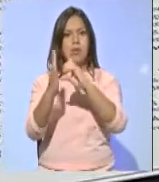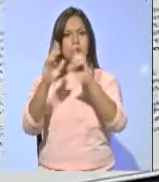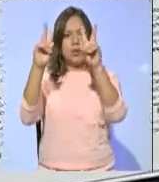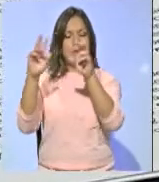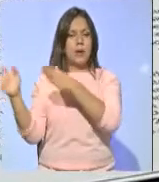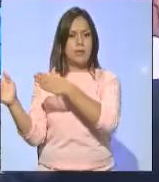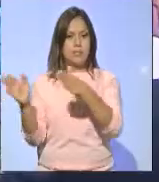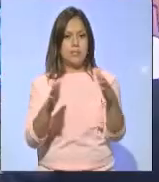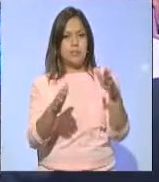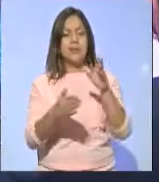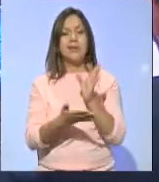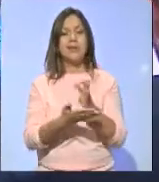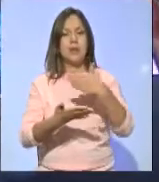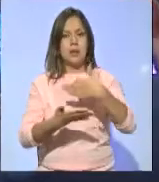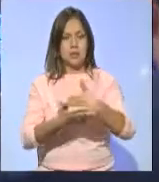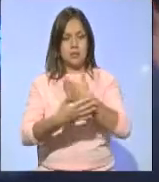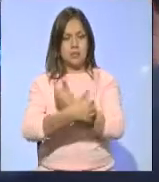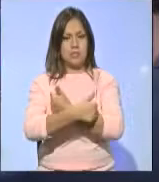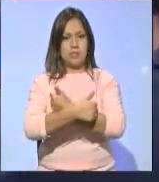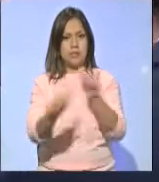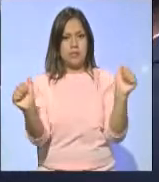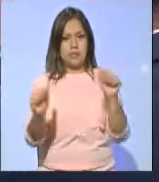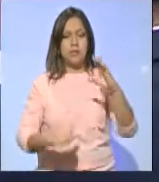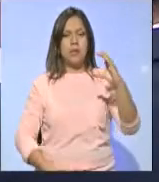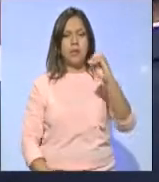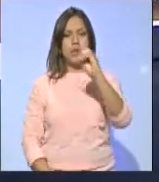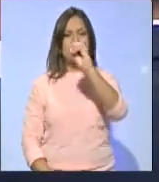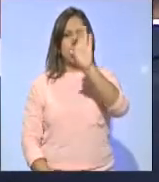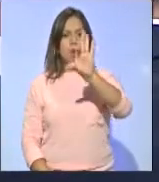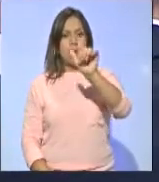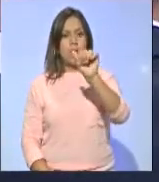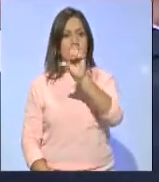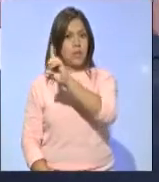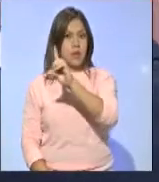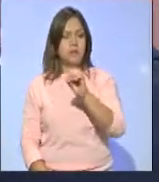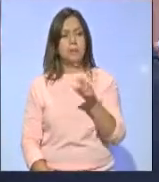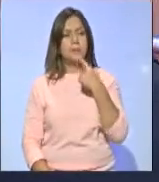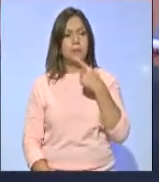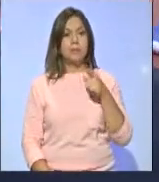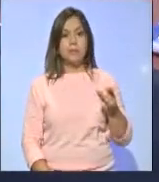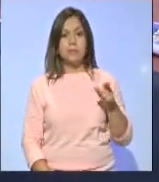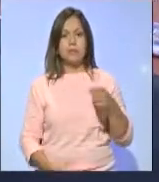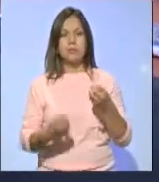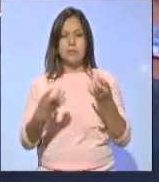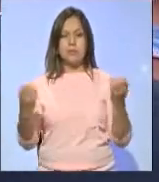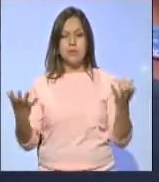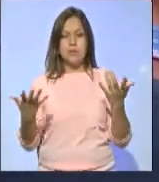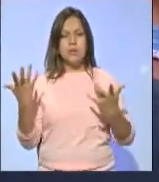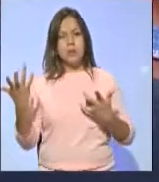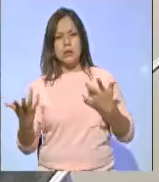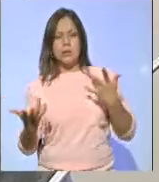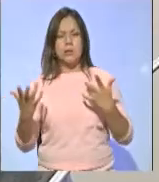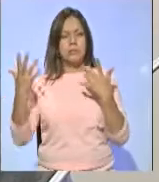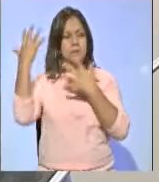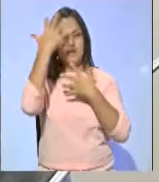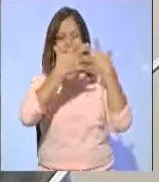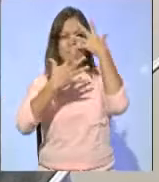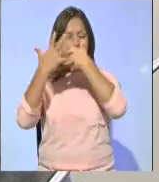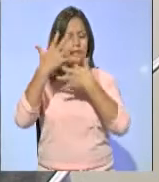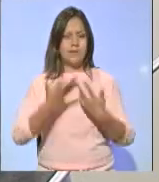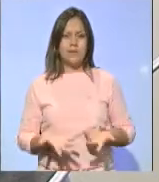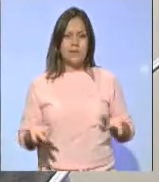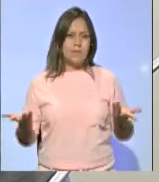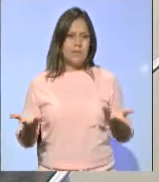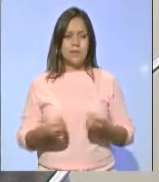Organización Territorial, Autonomía y Descentralización, COOTAD. Avecillas mencionó que existen diversos vacíos en la normativa. Dentro del seno